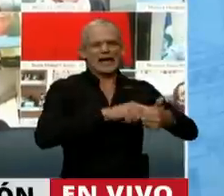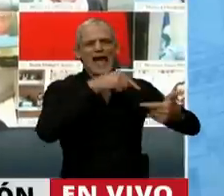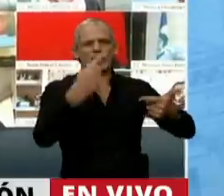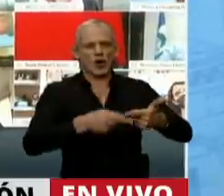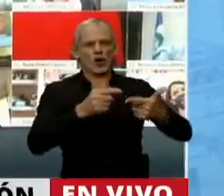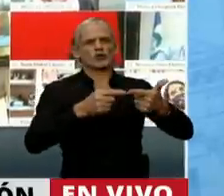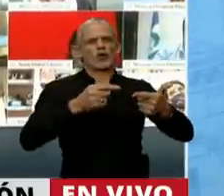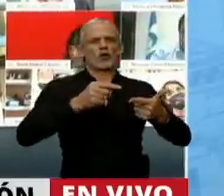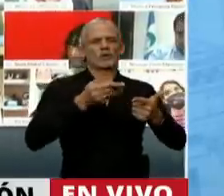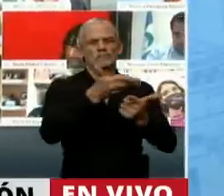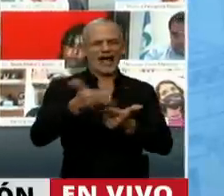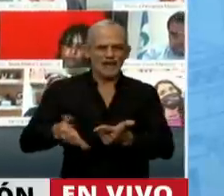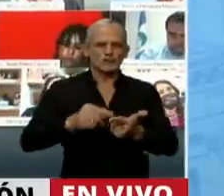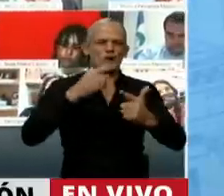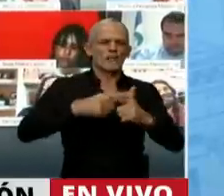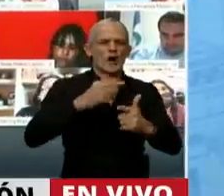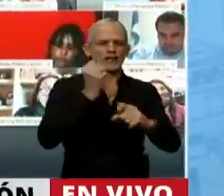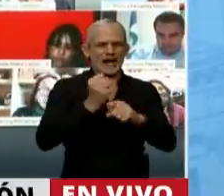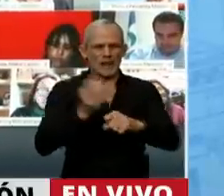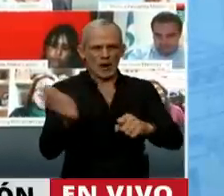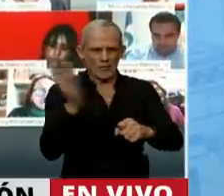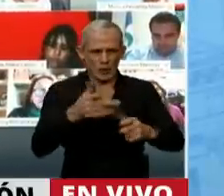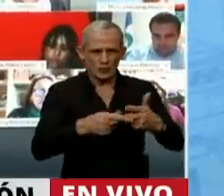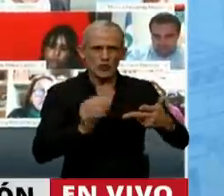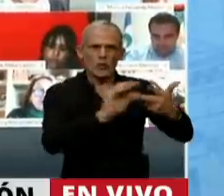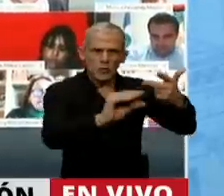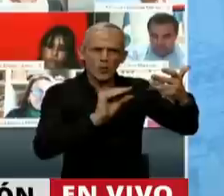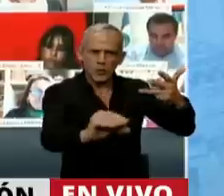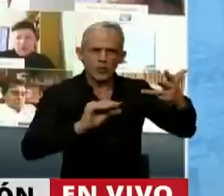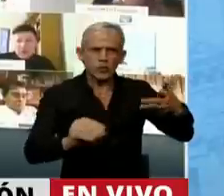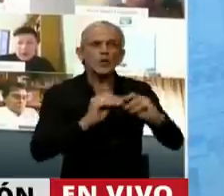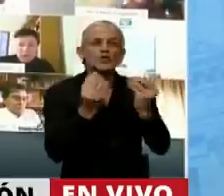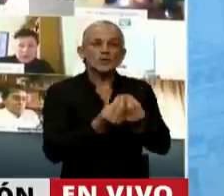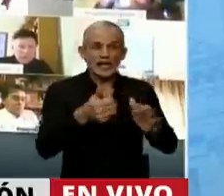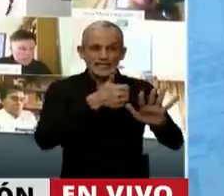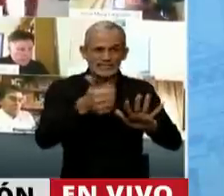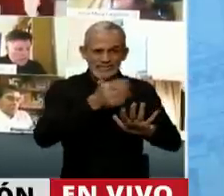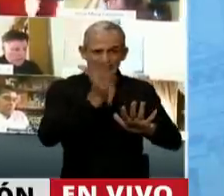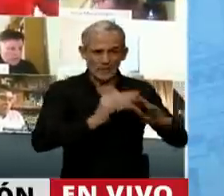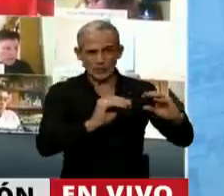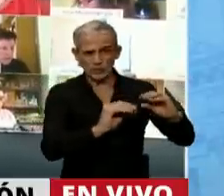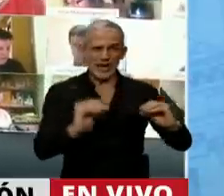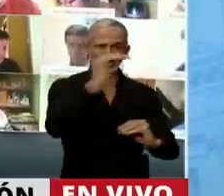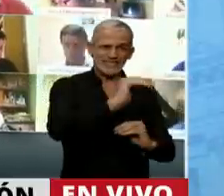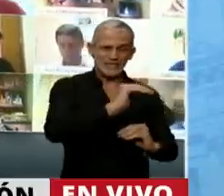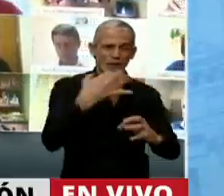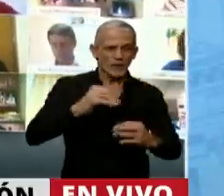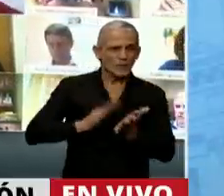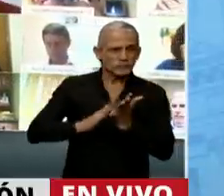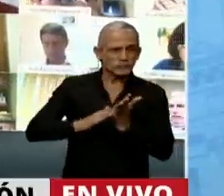las asignaciones de asistencia que se están haciendo, está 66% por encima de la coparticipación.